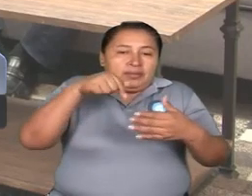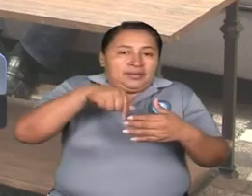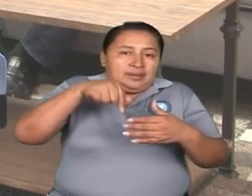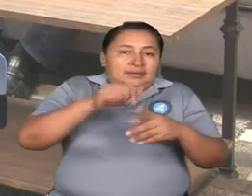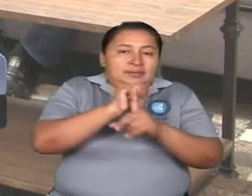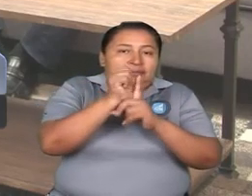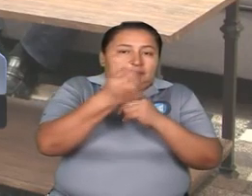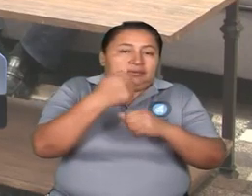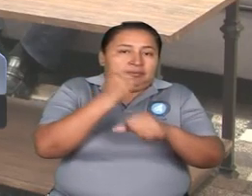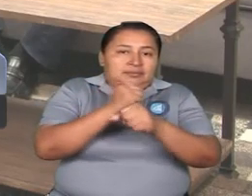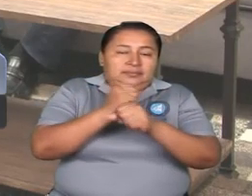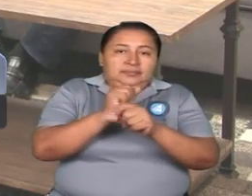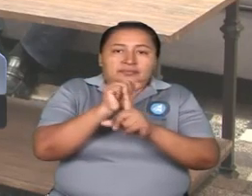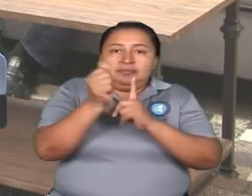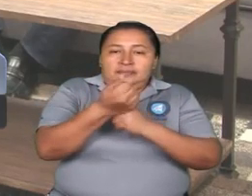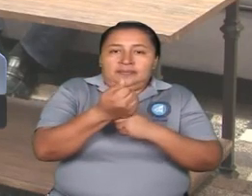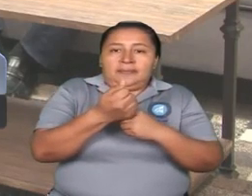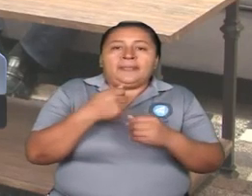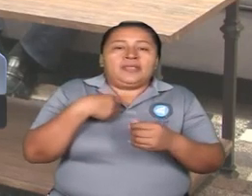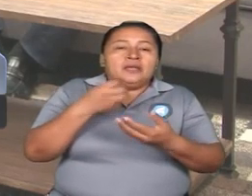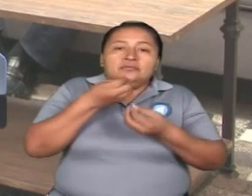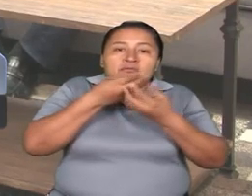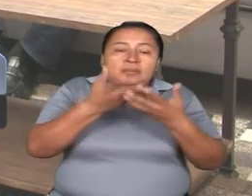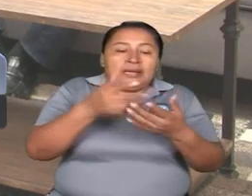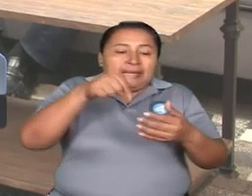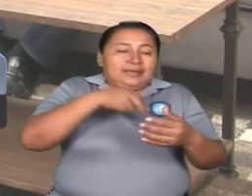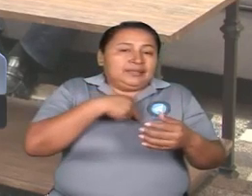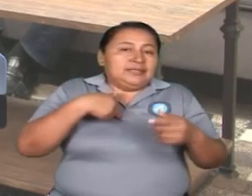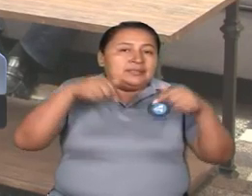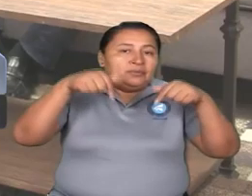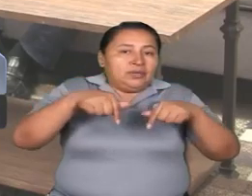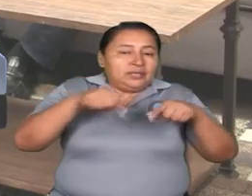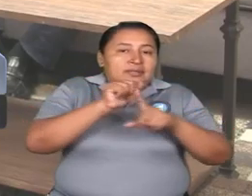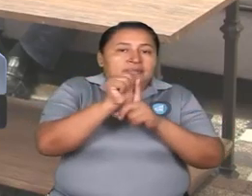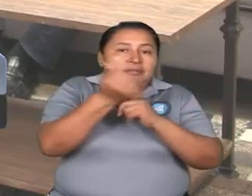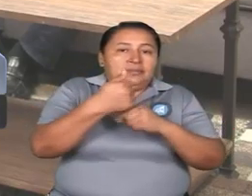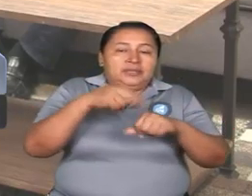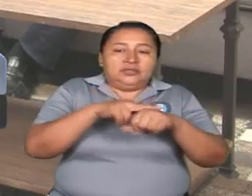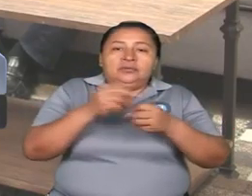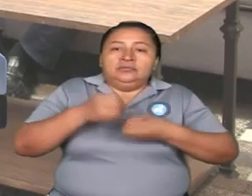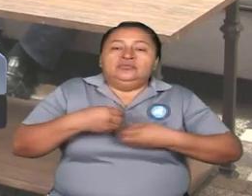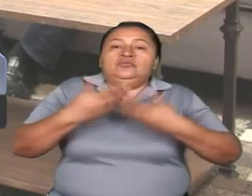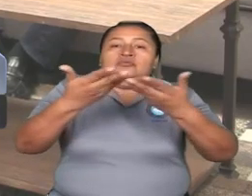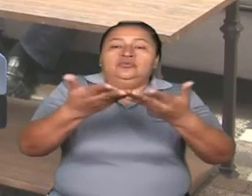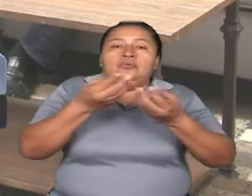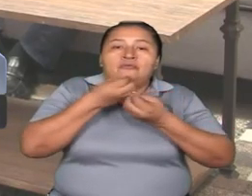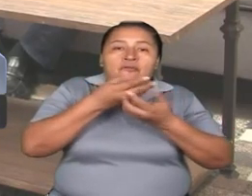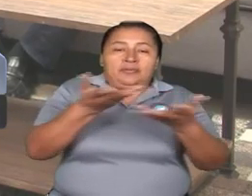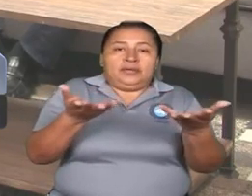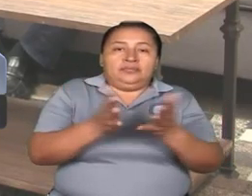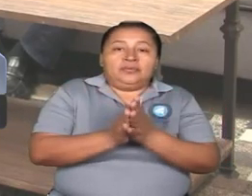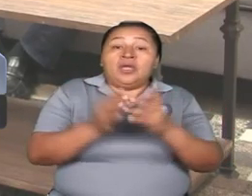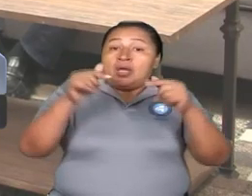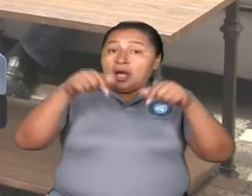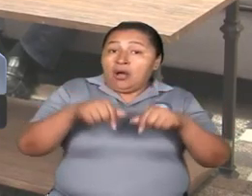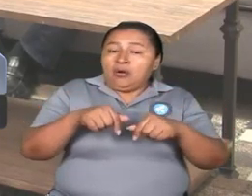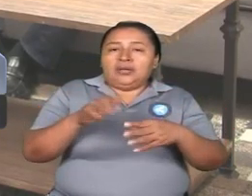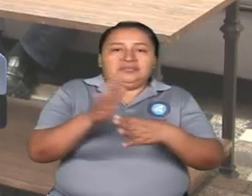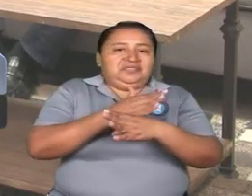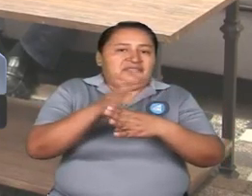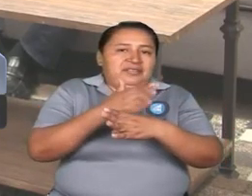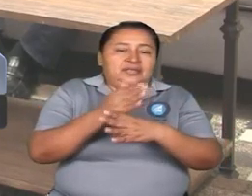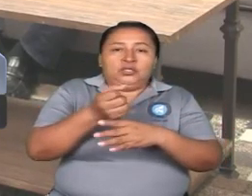del trabajo de la Asamblea. Es decir, proyectar lo que se hace en la Asamblea Nacional hacia afuera. Hoy día hay un